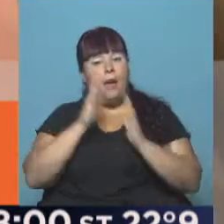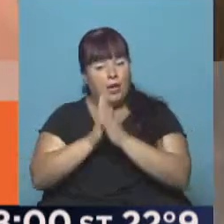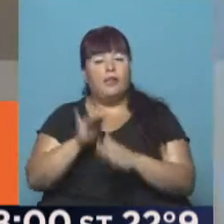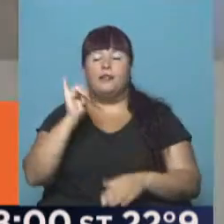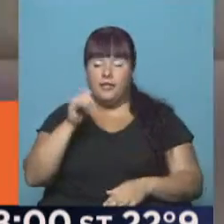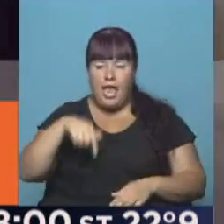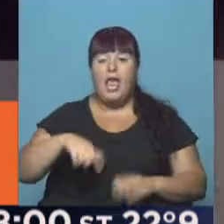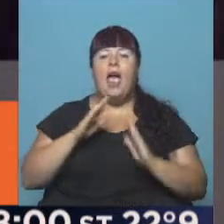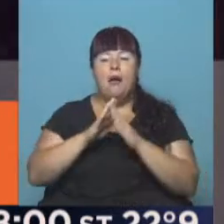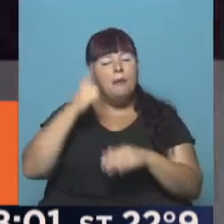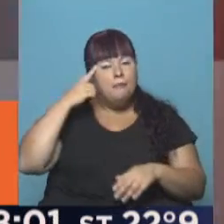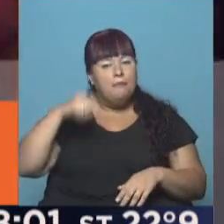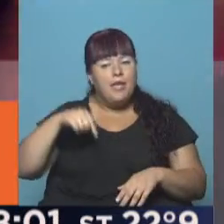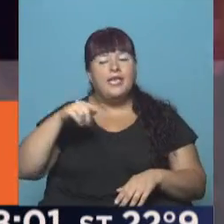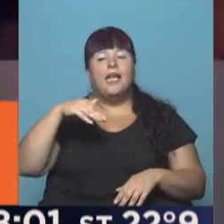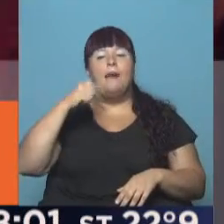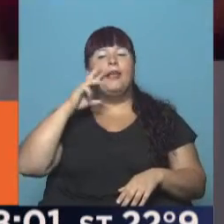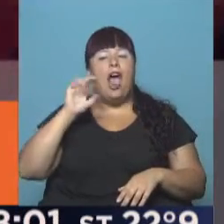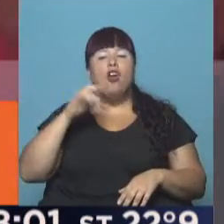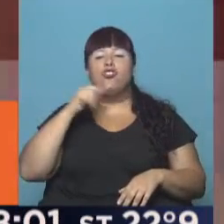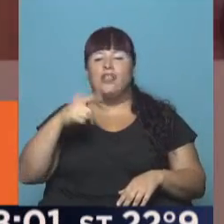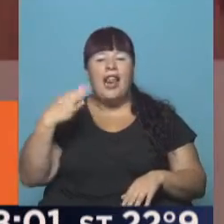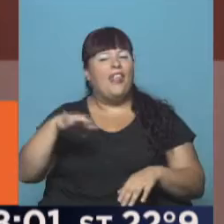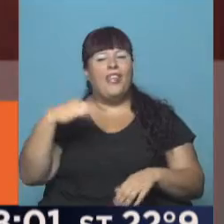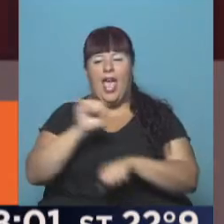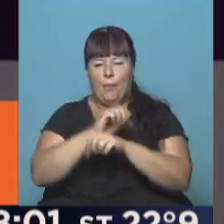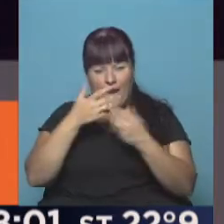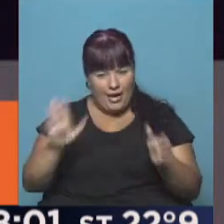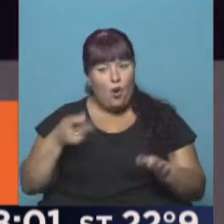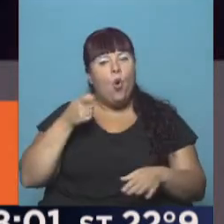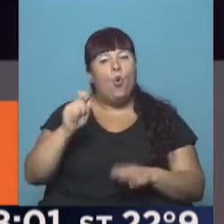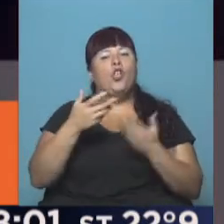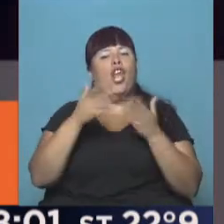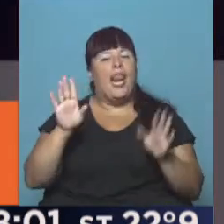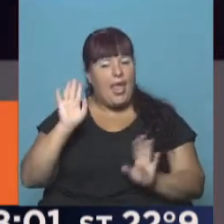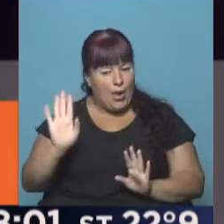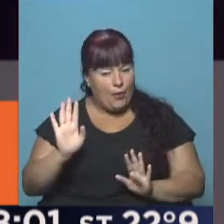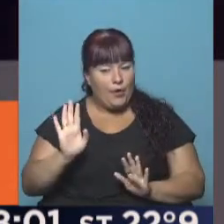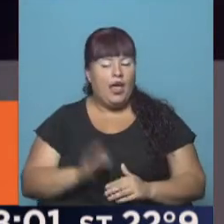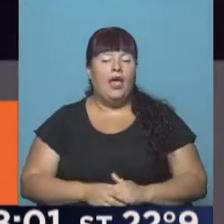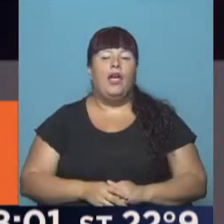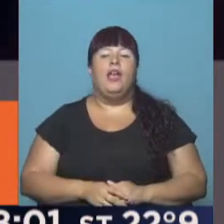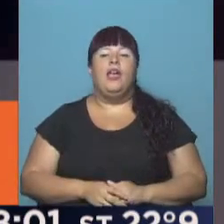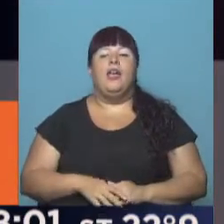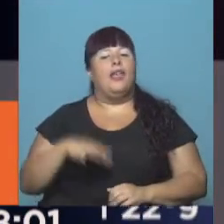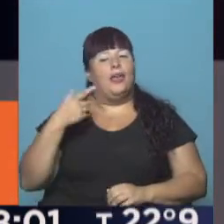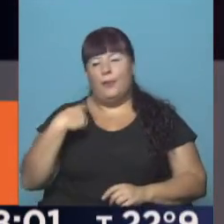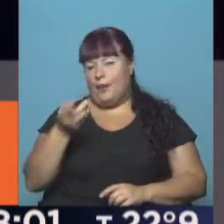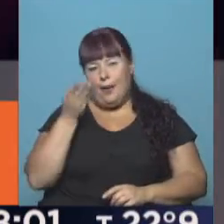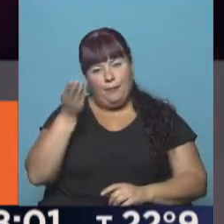Sí, Amnistía considera que Milagro Sala debe estar en libertad y tener un juicio en libertad y va a